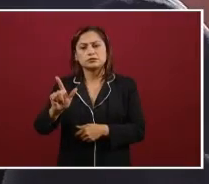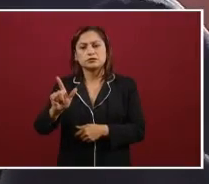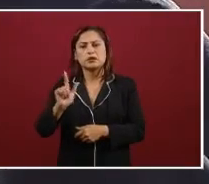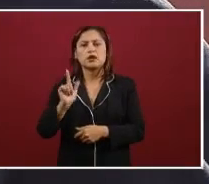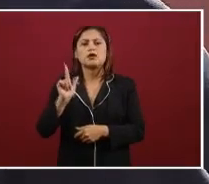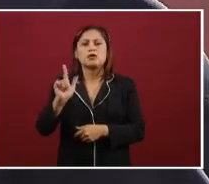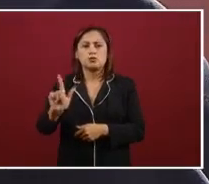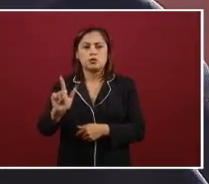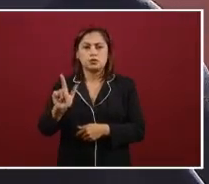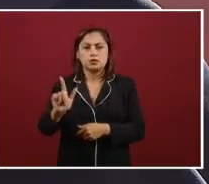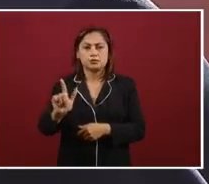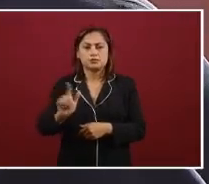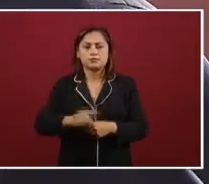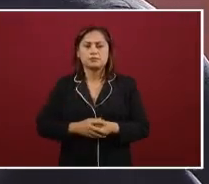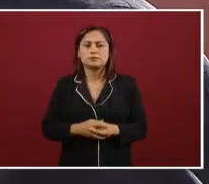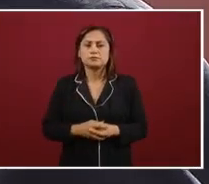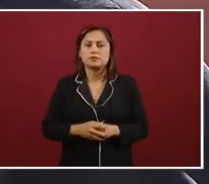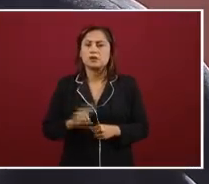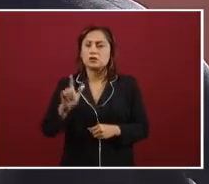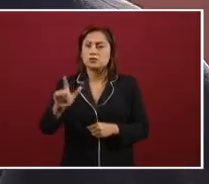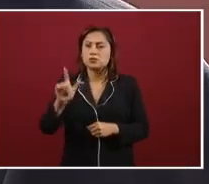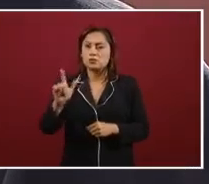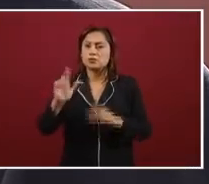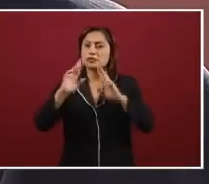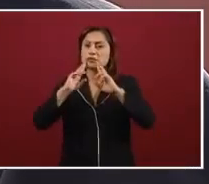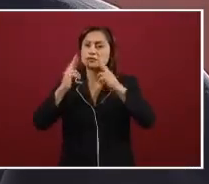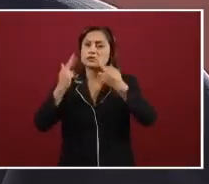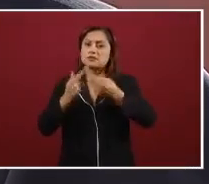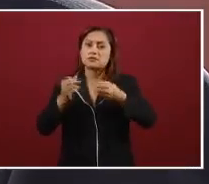próximo la reunión de seguridad